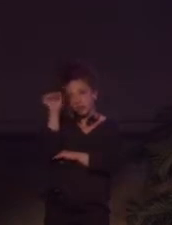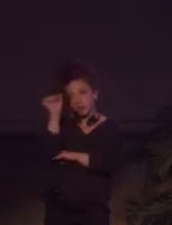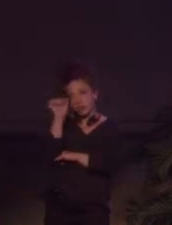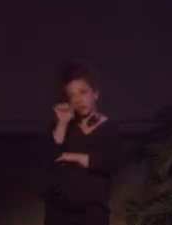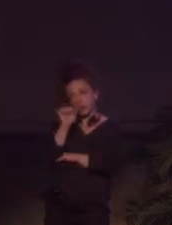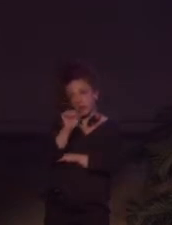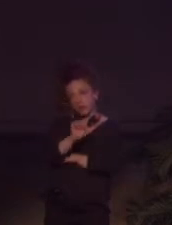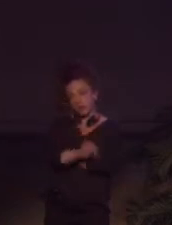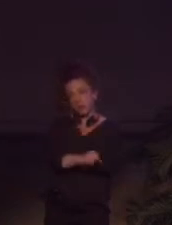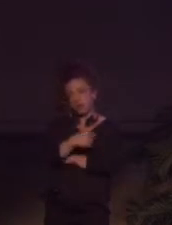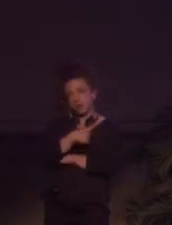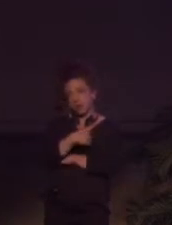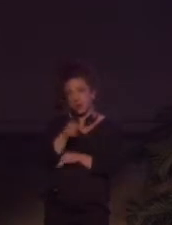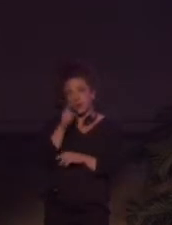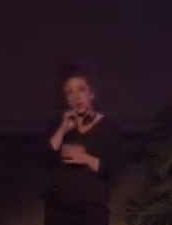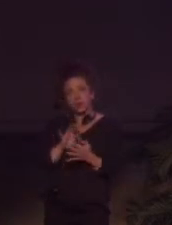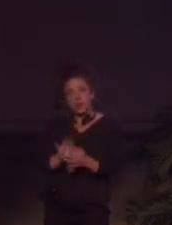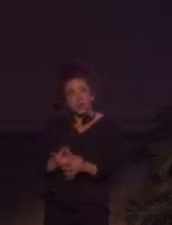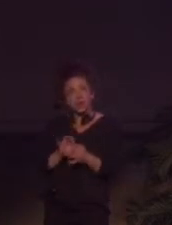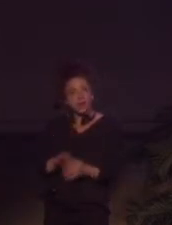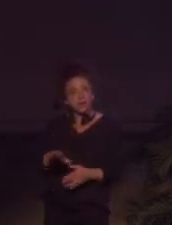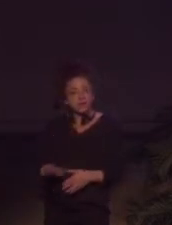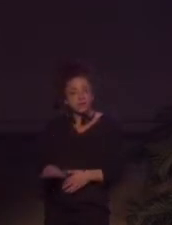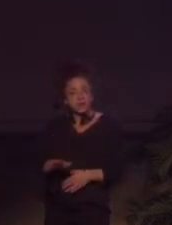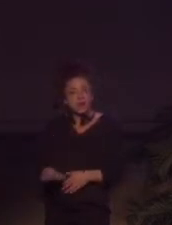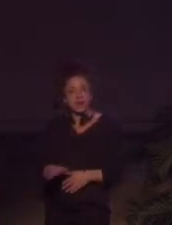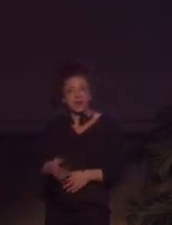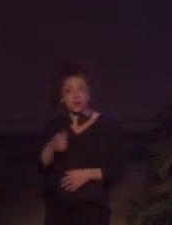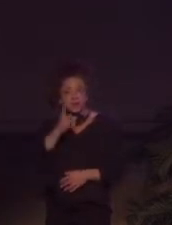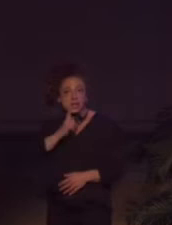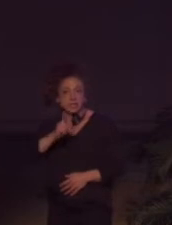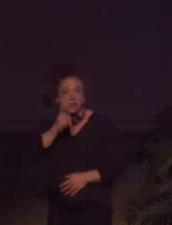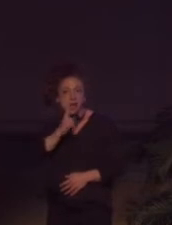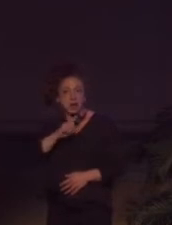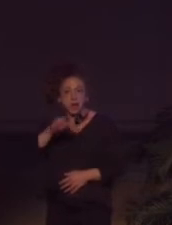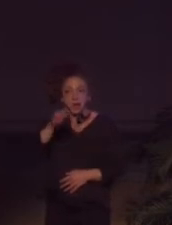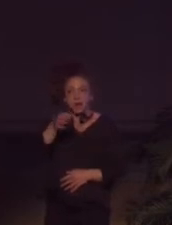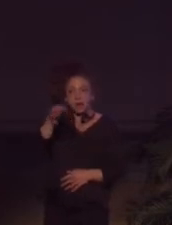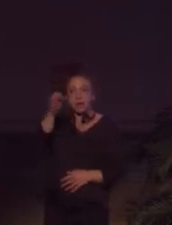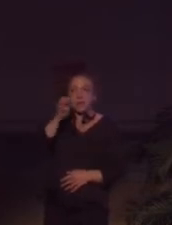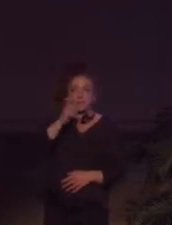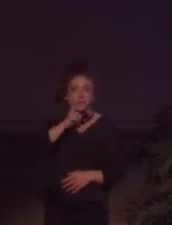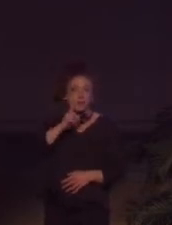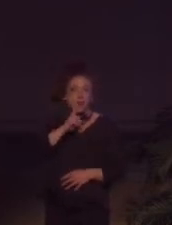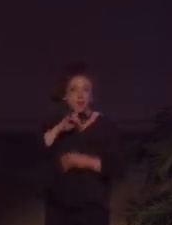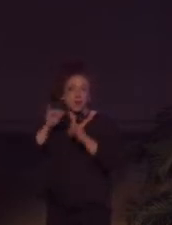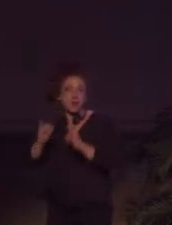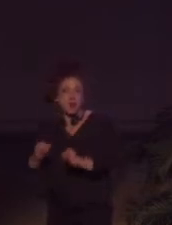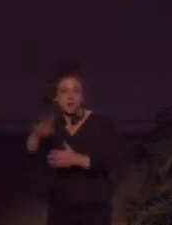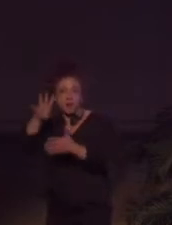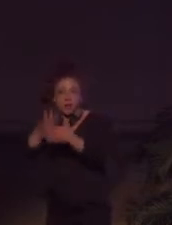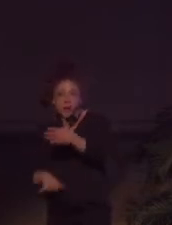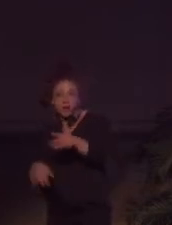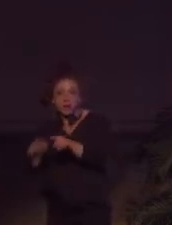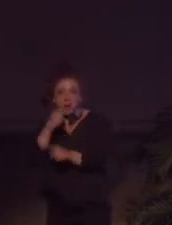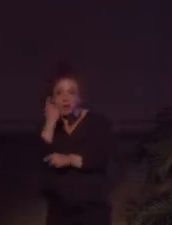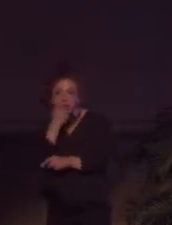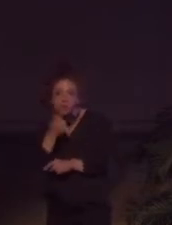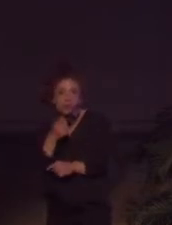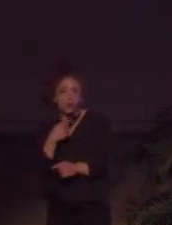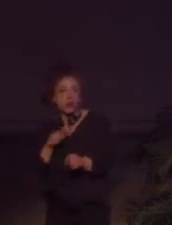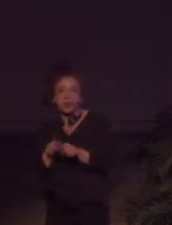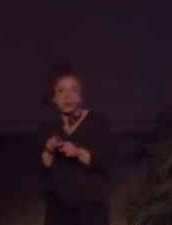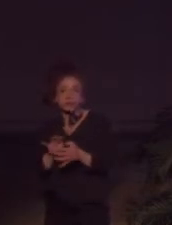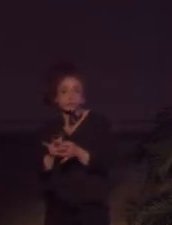aquella niña tortillera, con aquella niña marimacho que vino de su pueblo, de Muchamel, un pueblo de Alacant, y de alguna forma me